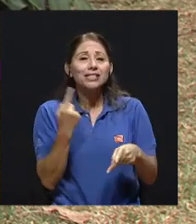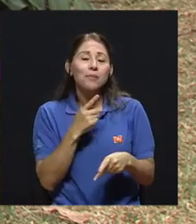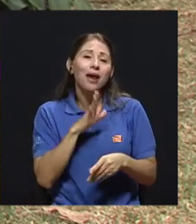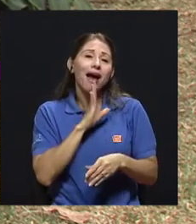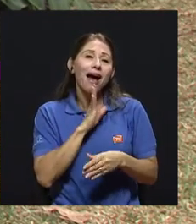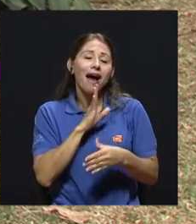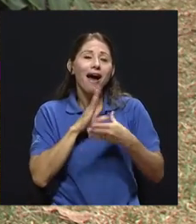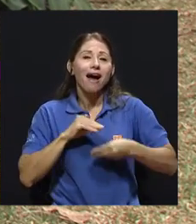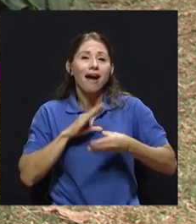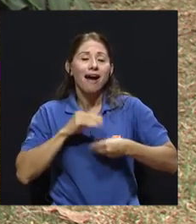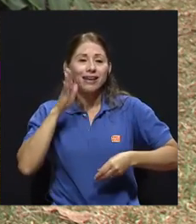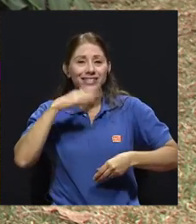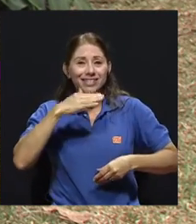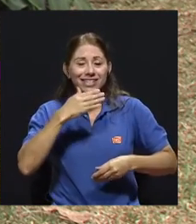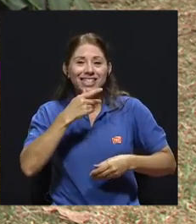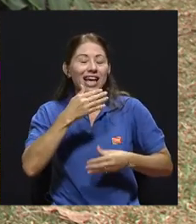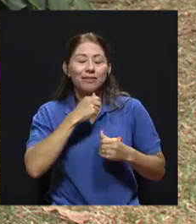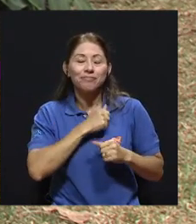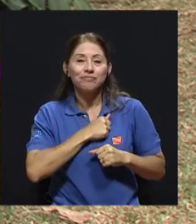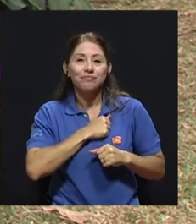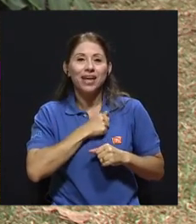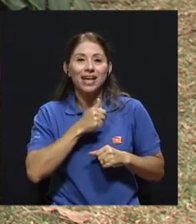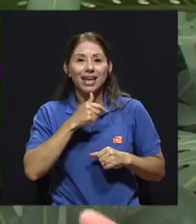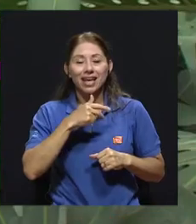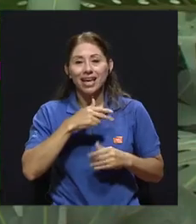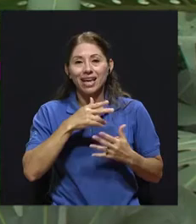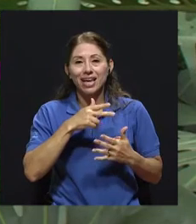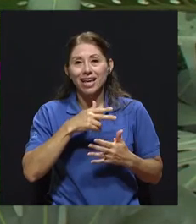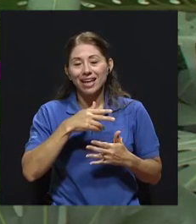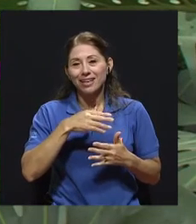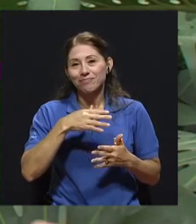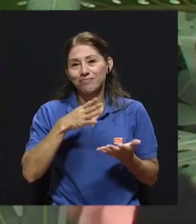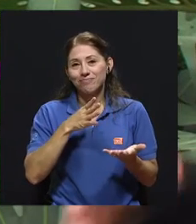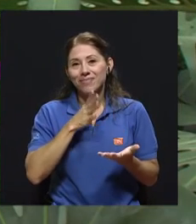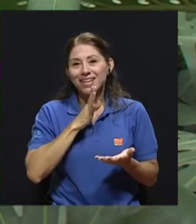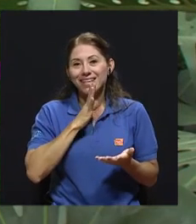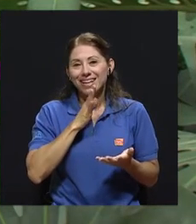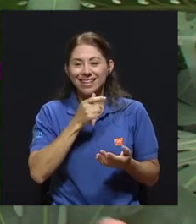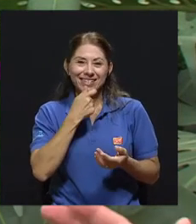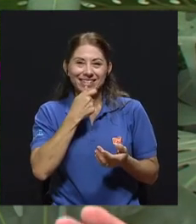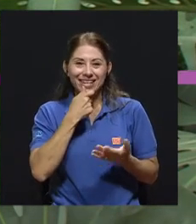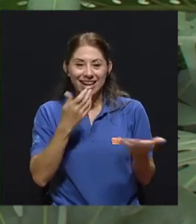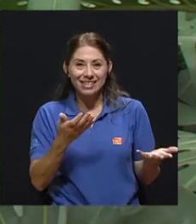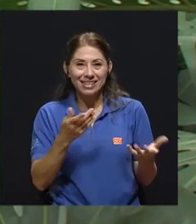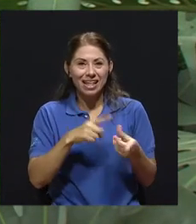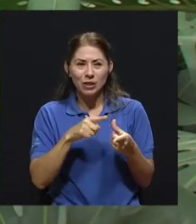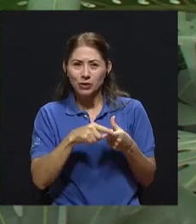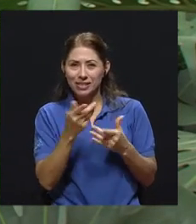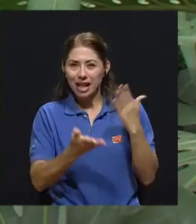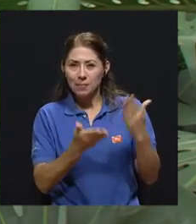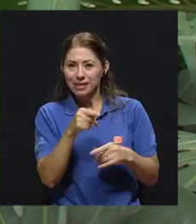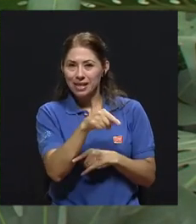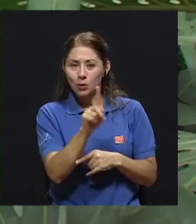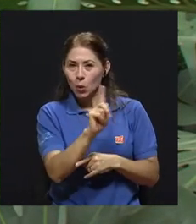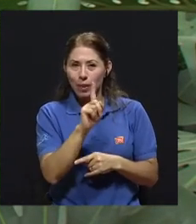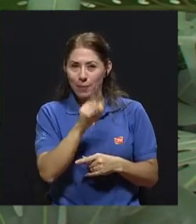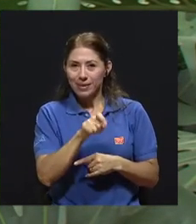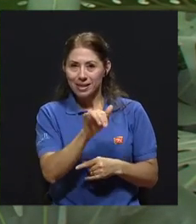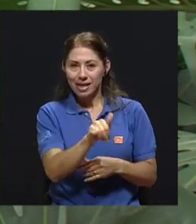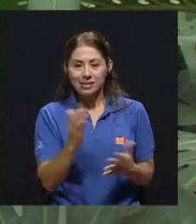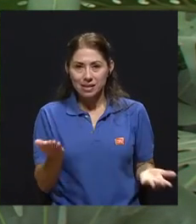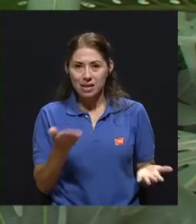le representa un medio de entrada para ser socialmente aceptado. Y de pronto eso no debería ser tan bueno.